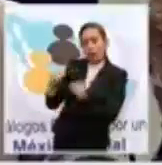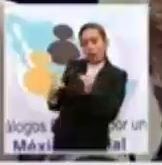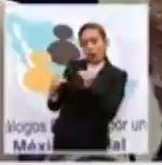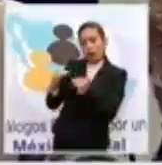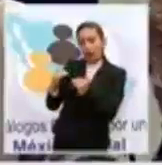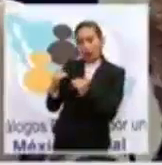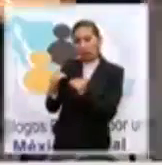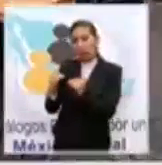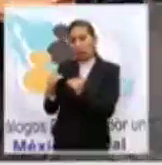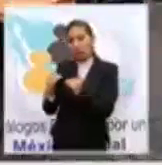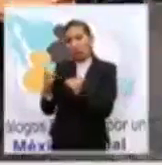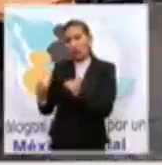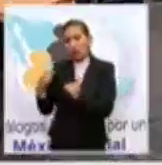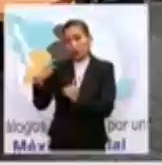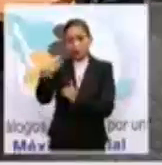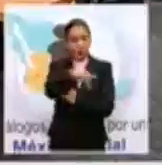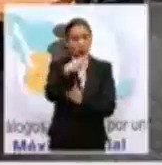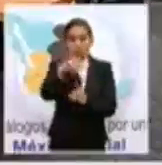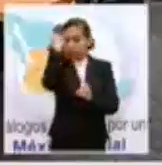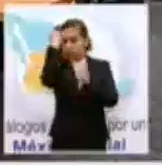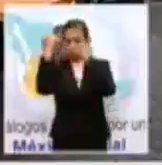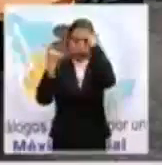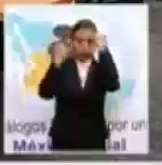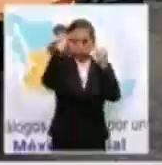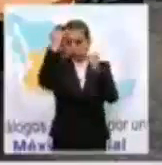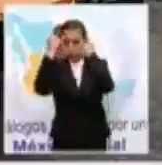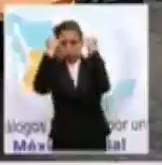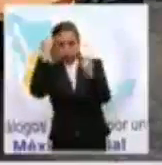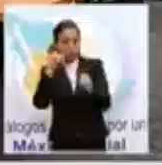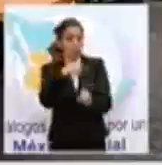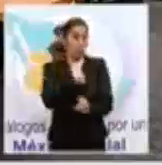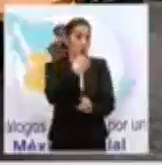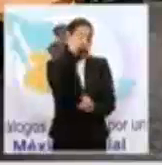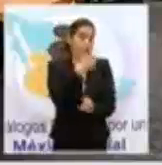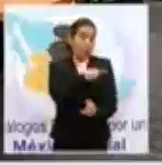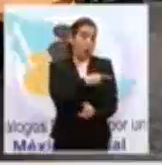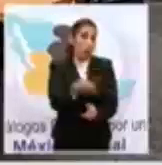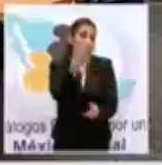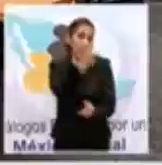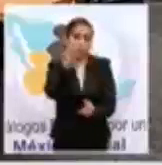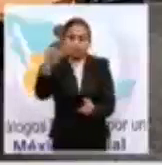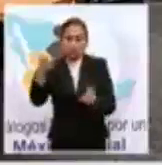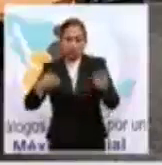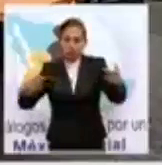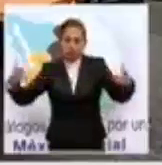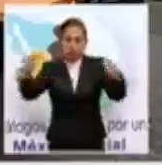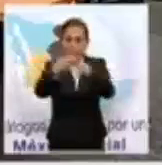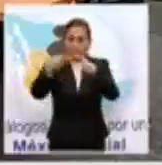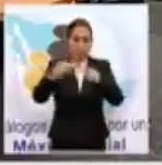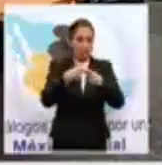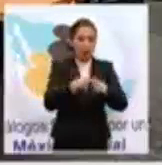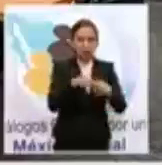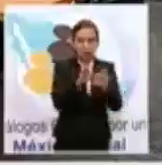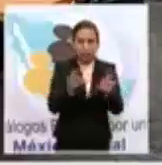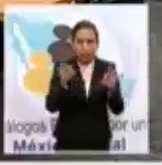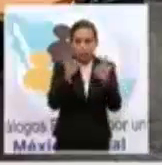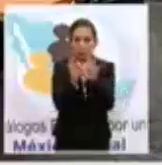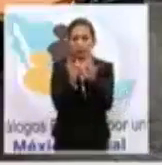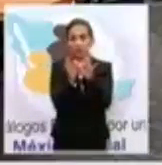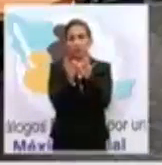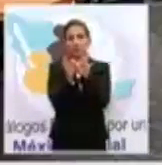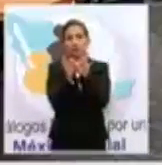que no cada quien traiga su medición específica de la pobreza. Eso ha sido un elemento muy importante, de tal manera